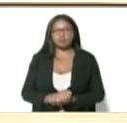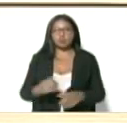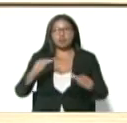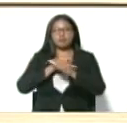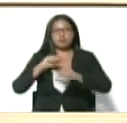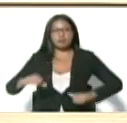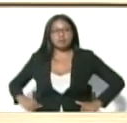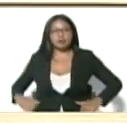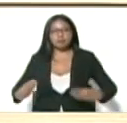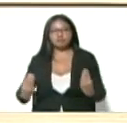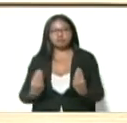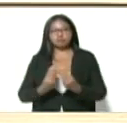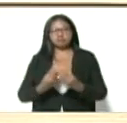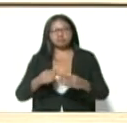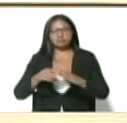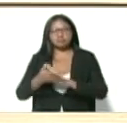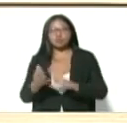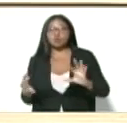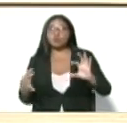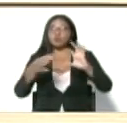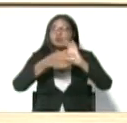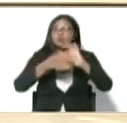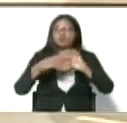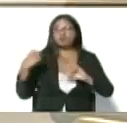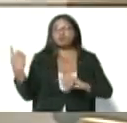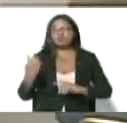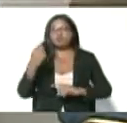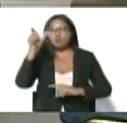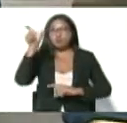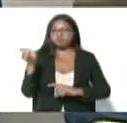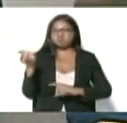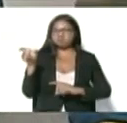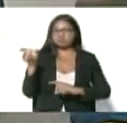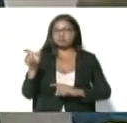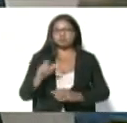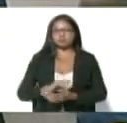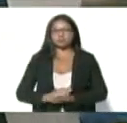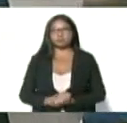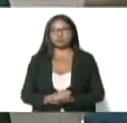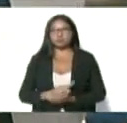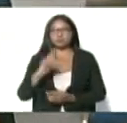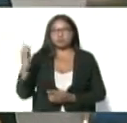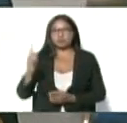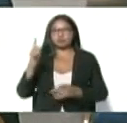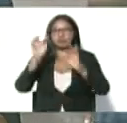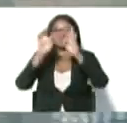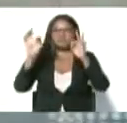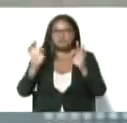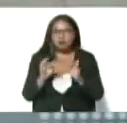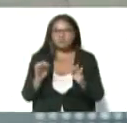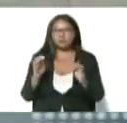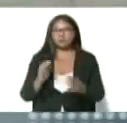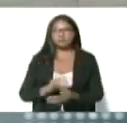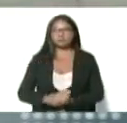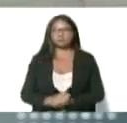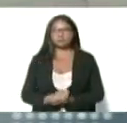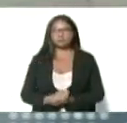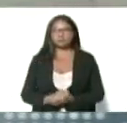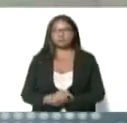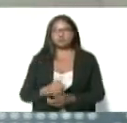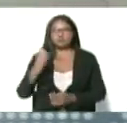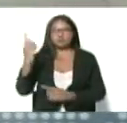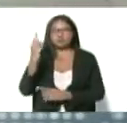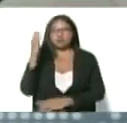conjunto o unidos como un solo hombre como un solo cuerpo con una sola bandera la